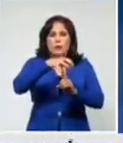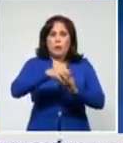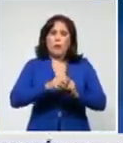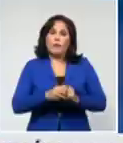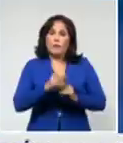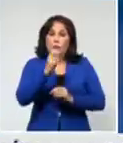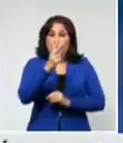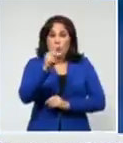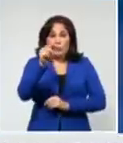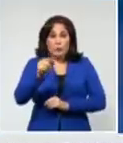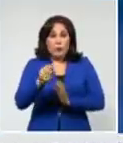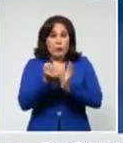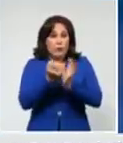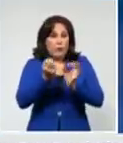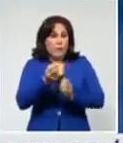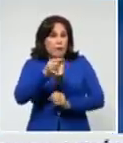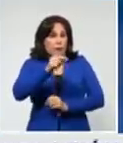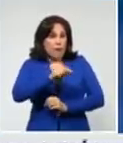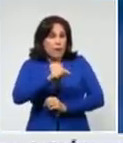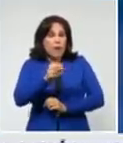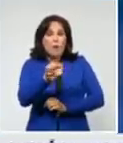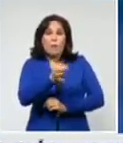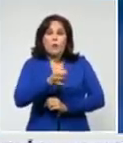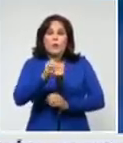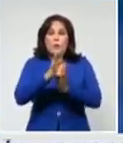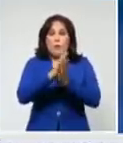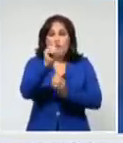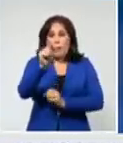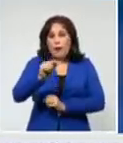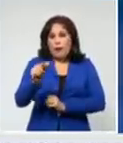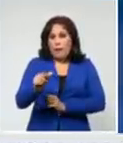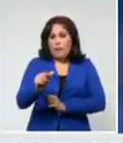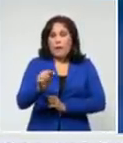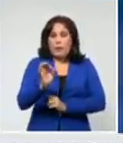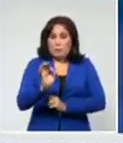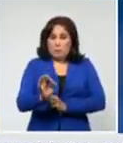casos diagnosticados en el municipio de Mayabeque, en la provincia de